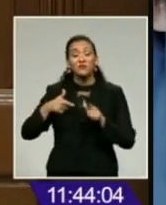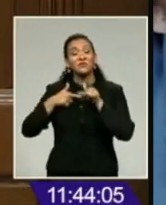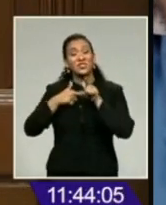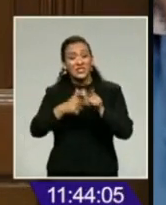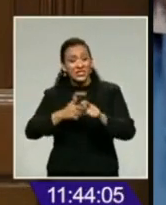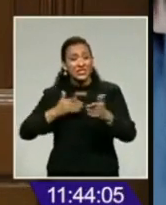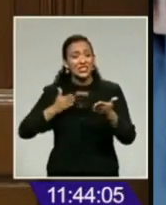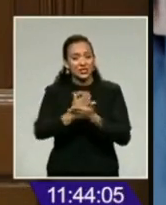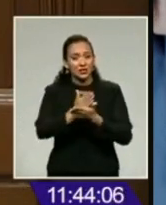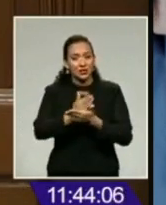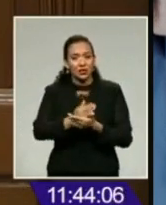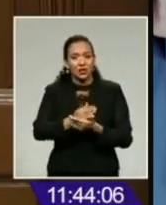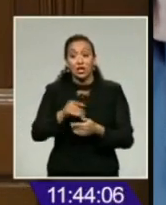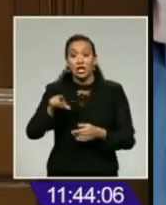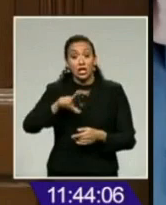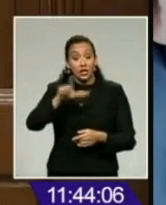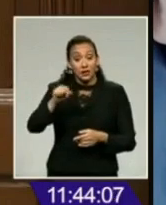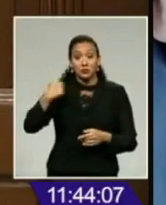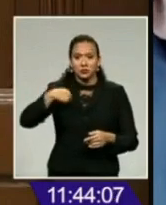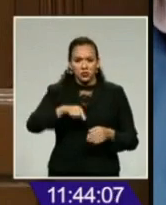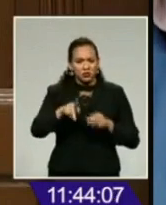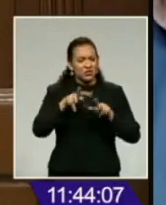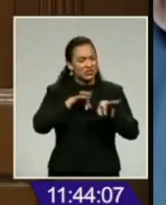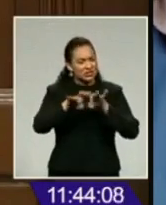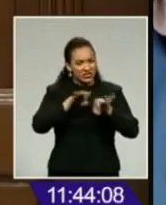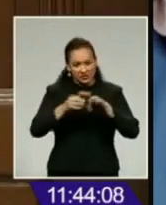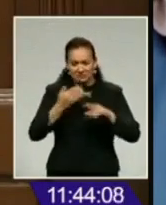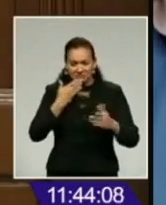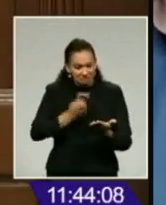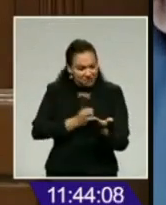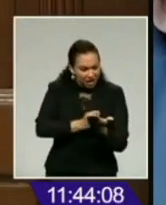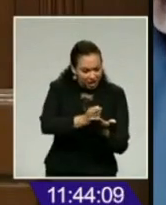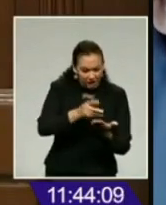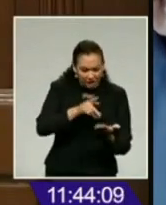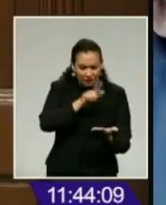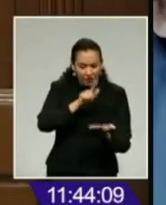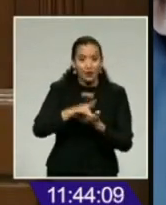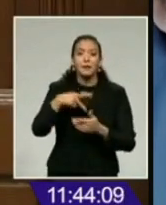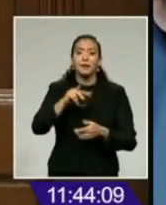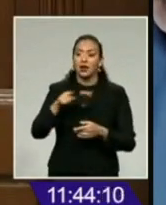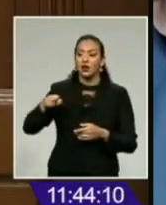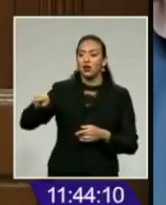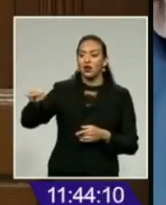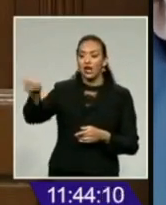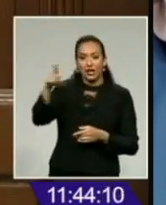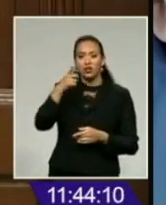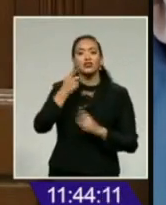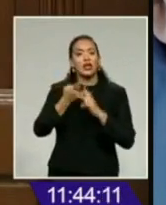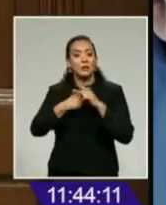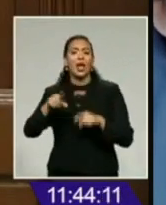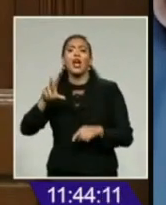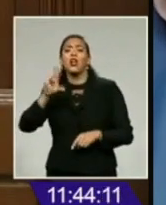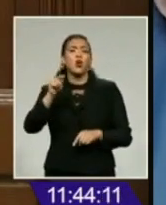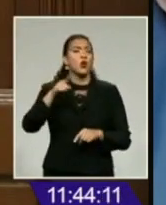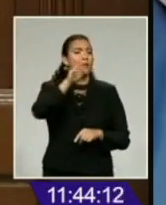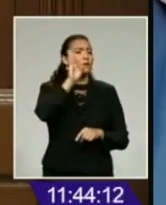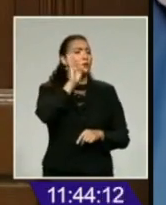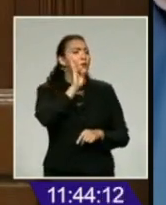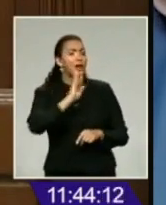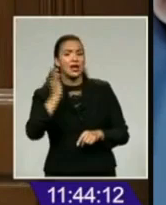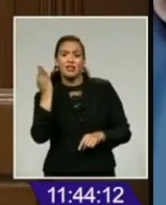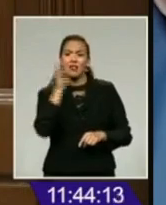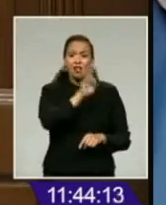esta valiente ministra del pueblo atoró a la corrupta de Norma Piña y le